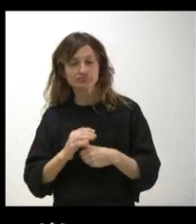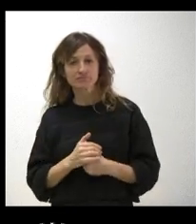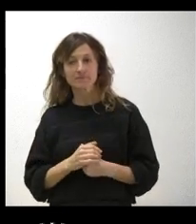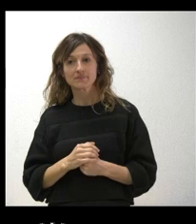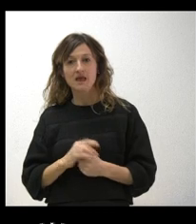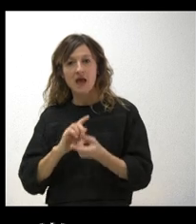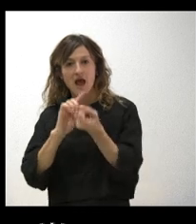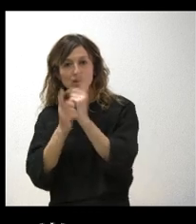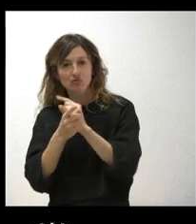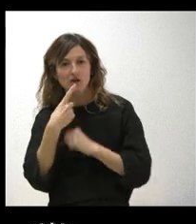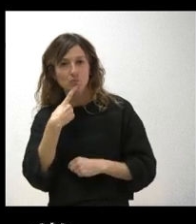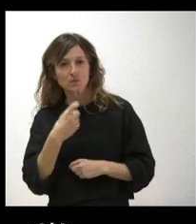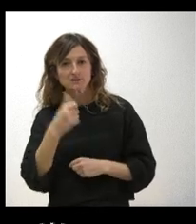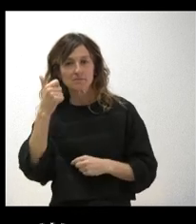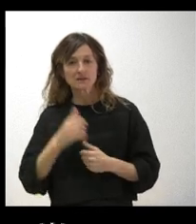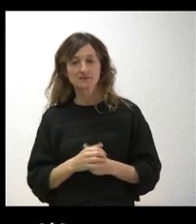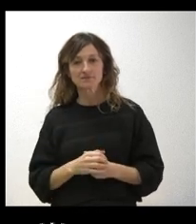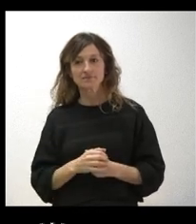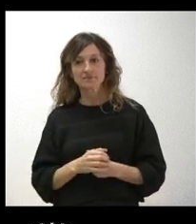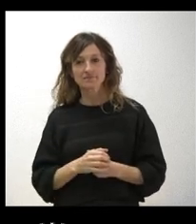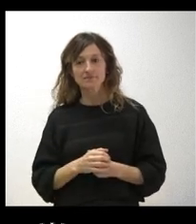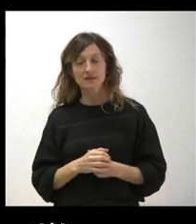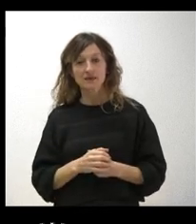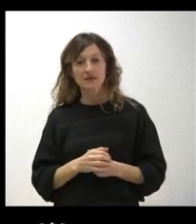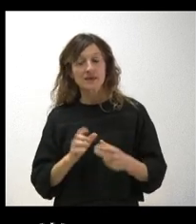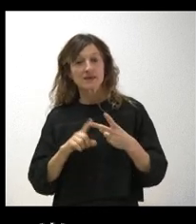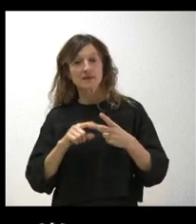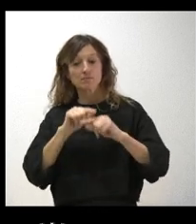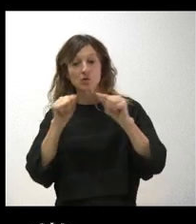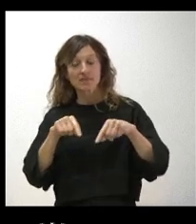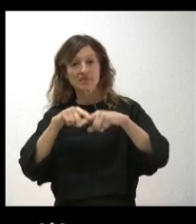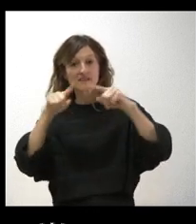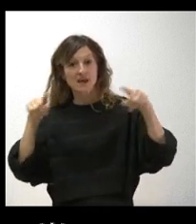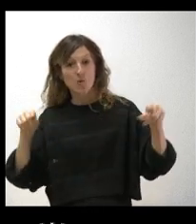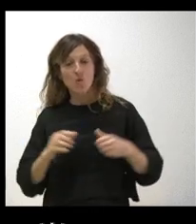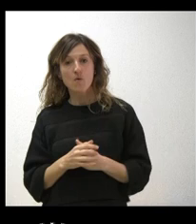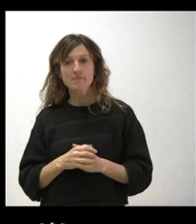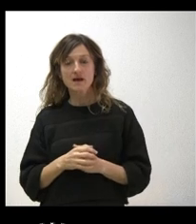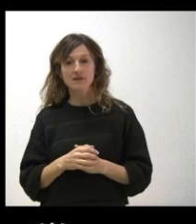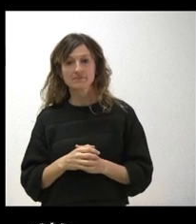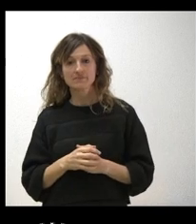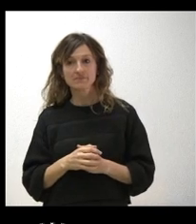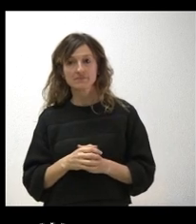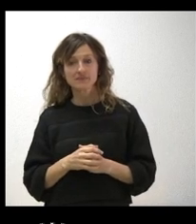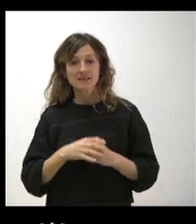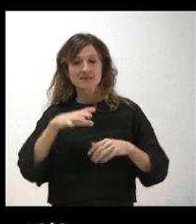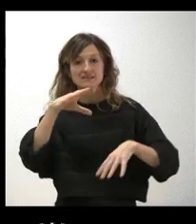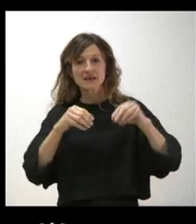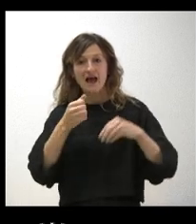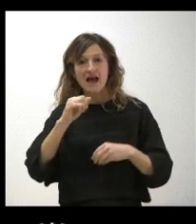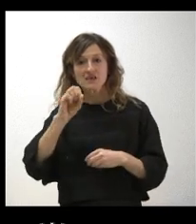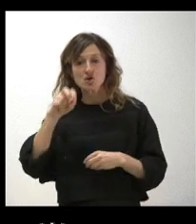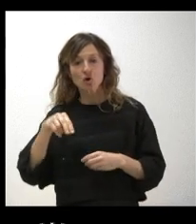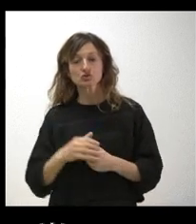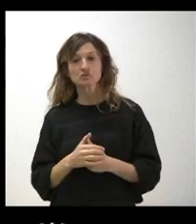y que sea un handicap y por otro lado sobre la provincia de Segovia qué solución le van a dar a Sierra de en el que uno